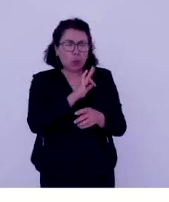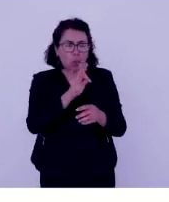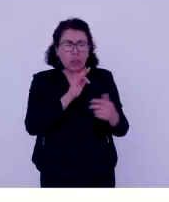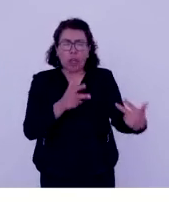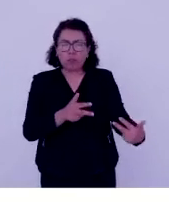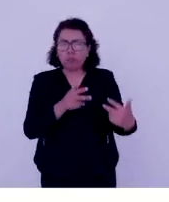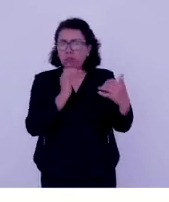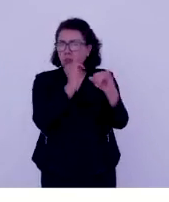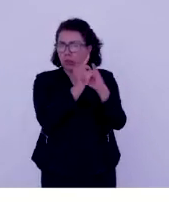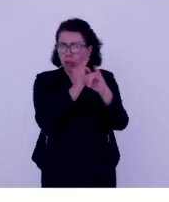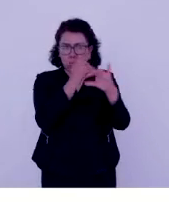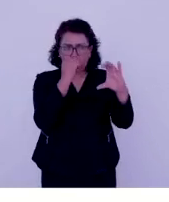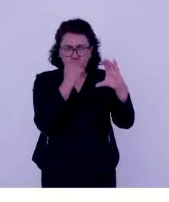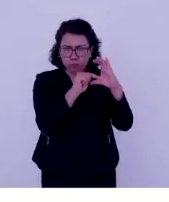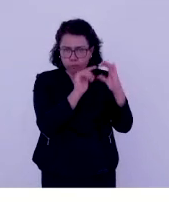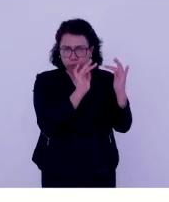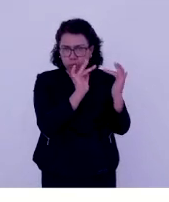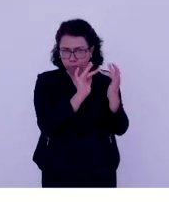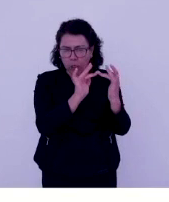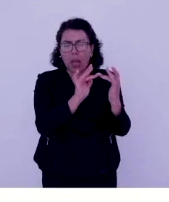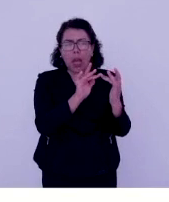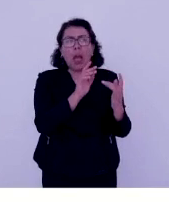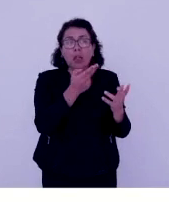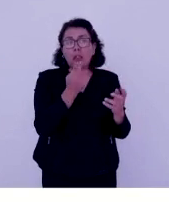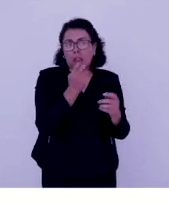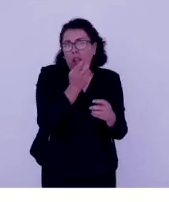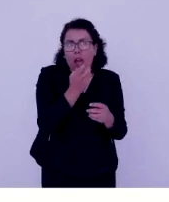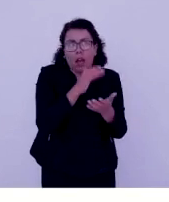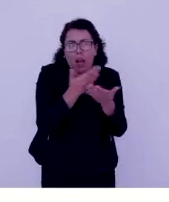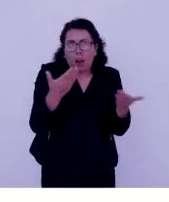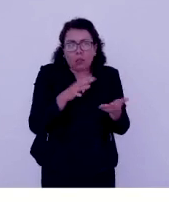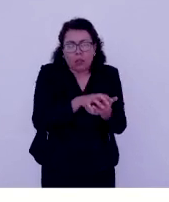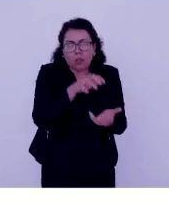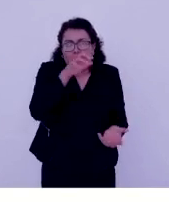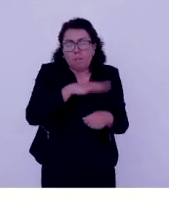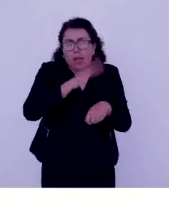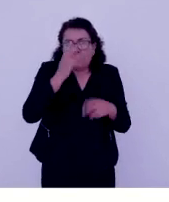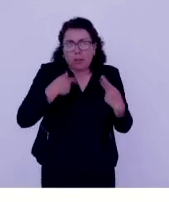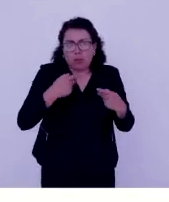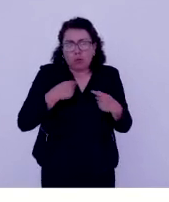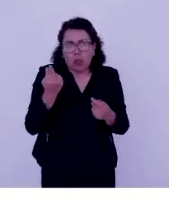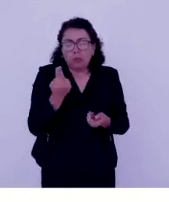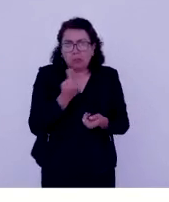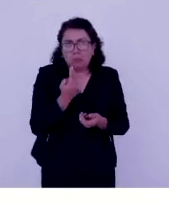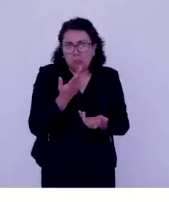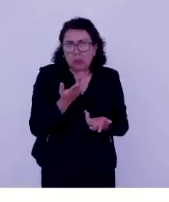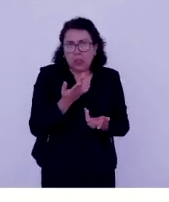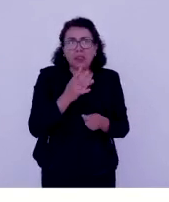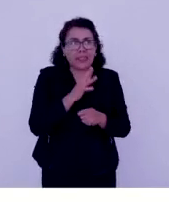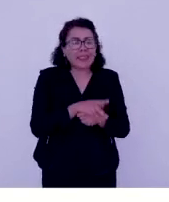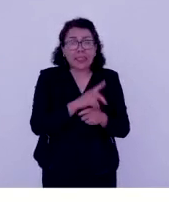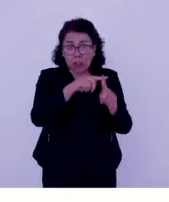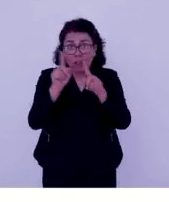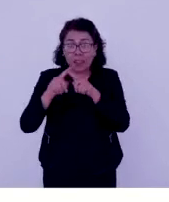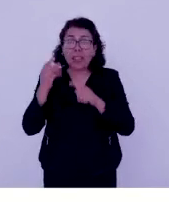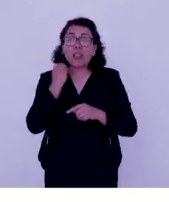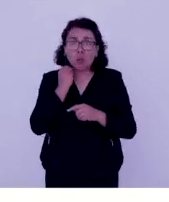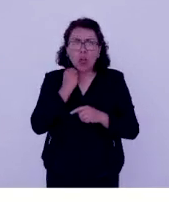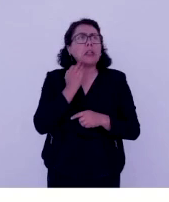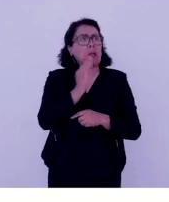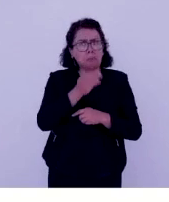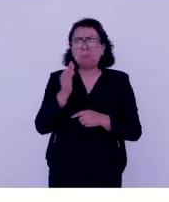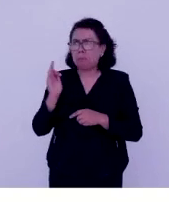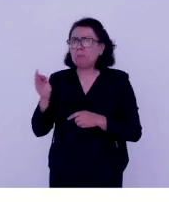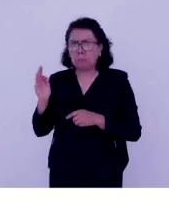electrónica ha generado más uso de estos medios lo que refleja la aceptación poco a poco por parte de los abogados y